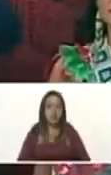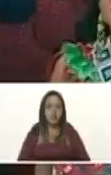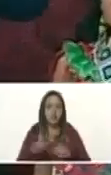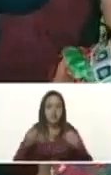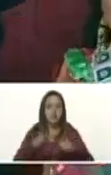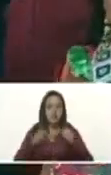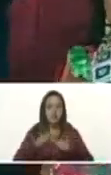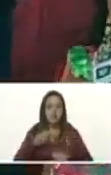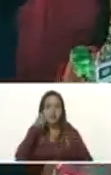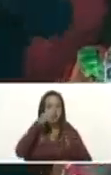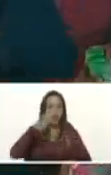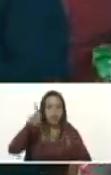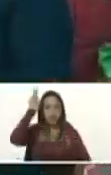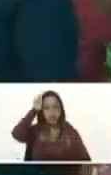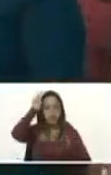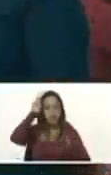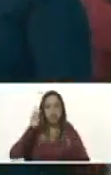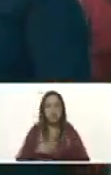pueblos originarios!